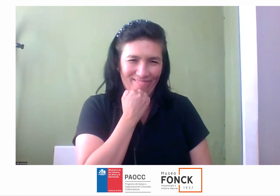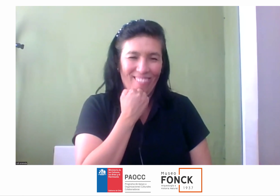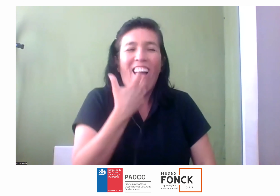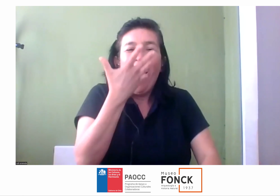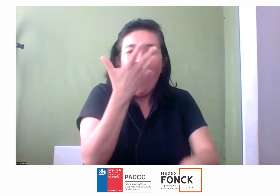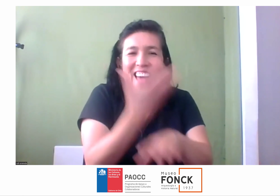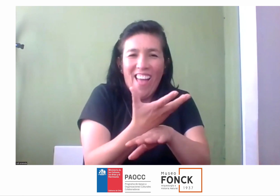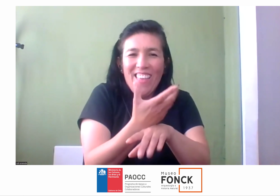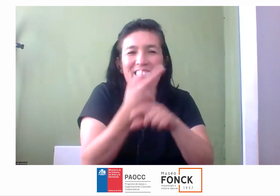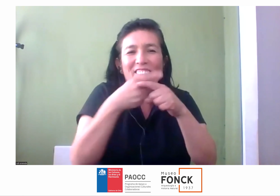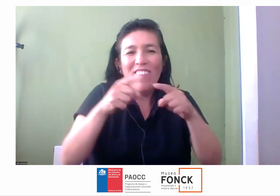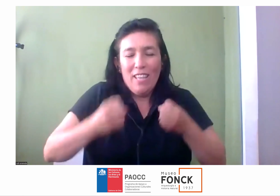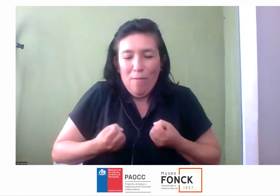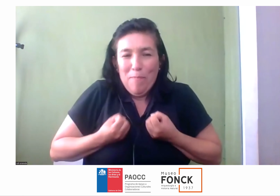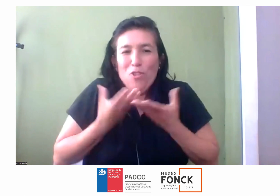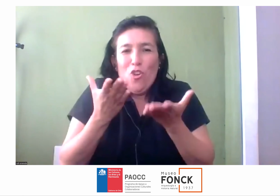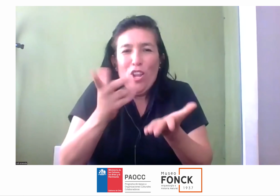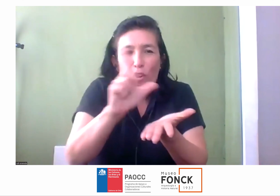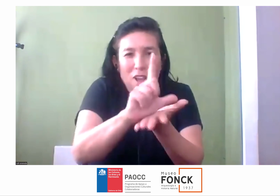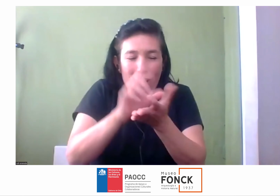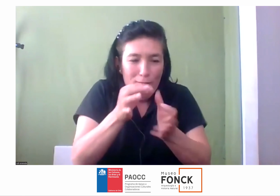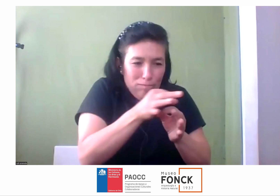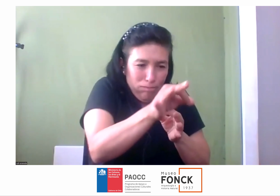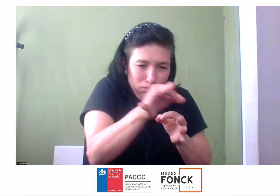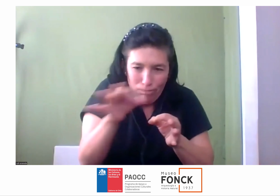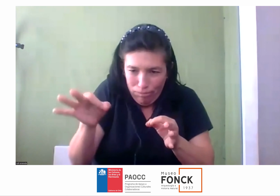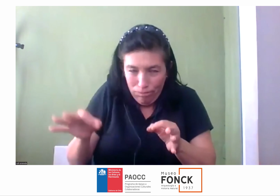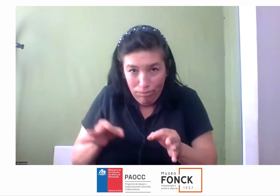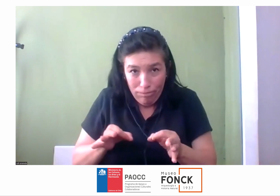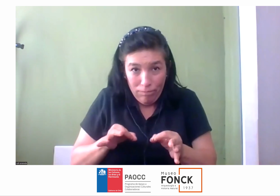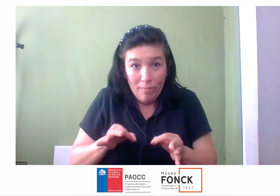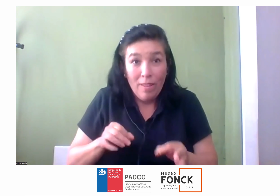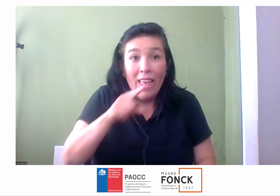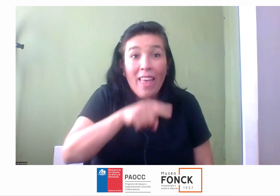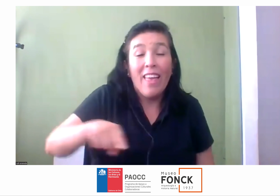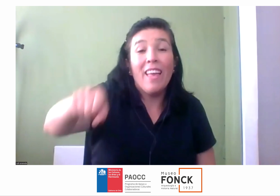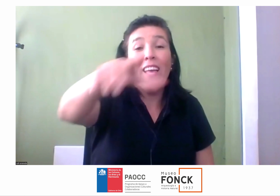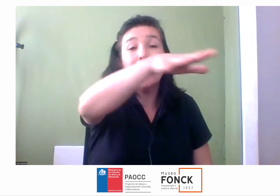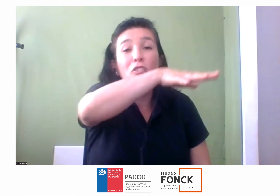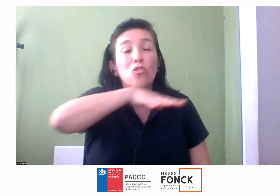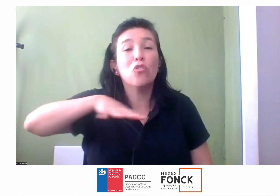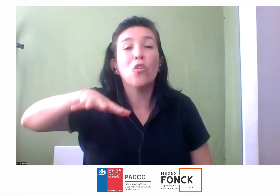Existen expresiones localizadas, y yo creo que con esa idea hay que quedarse, de que estas grandes como